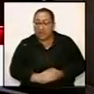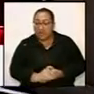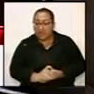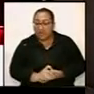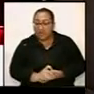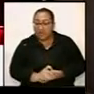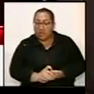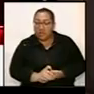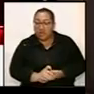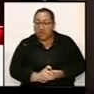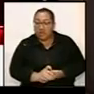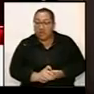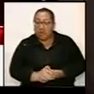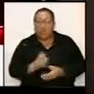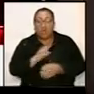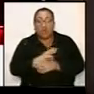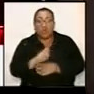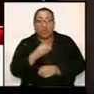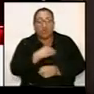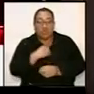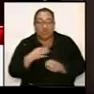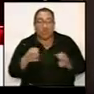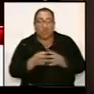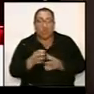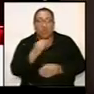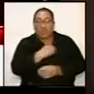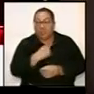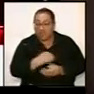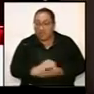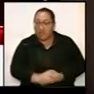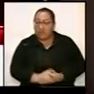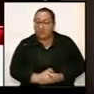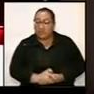de Ministros en compañía del Gabinete Ministerial.